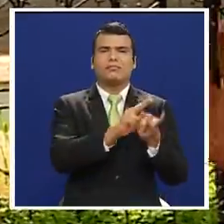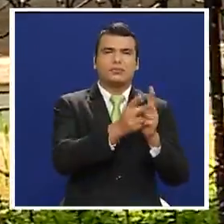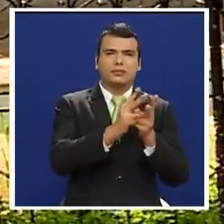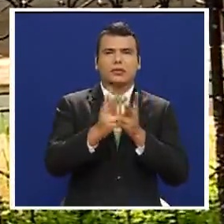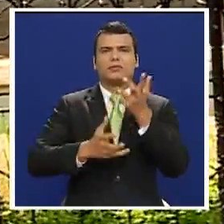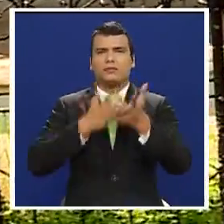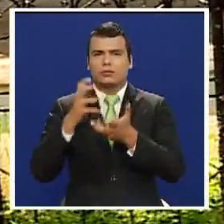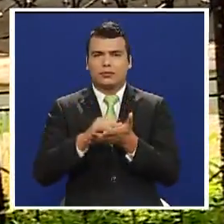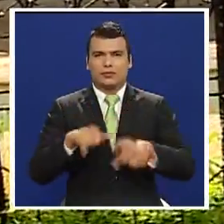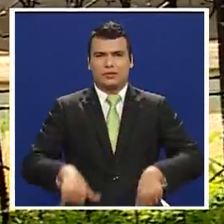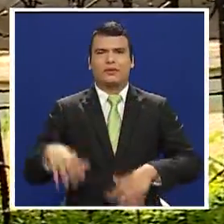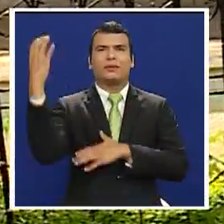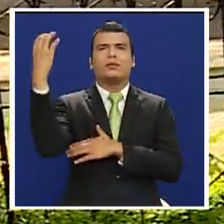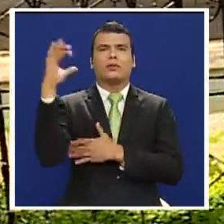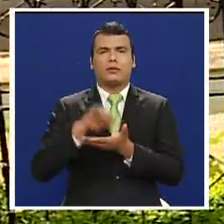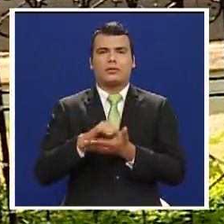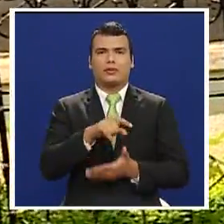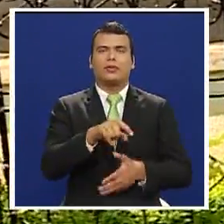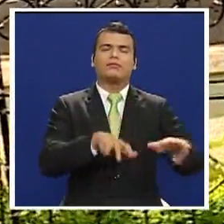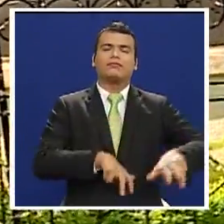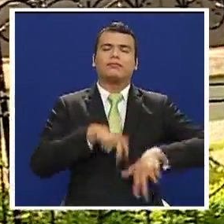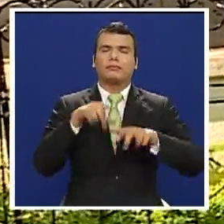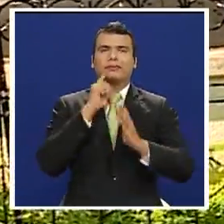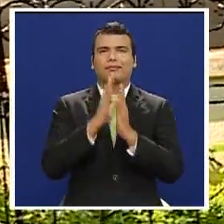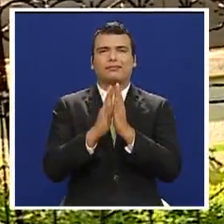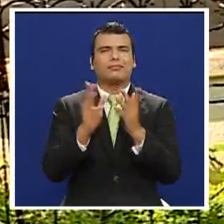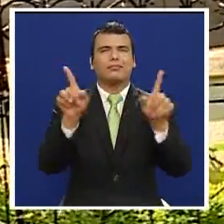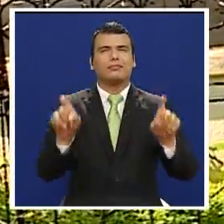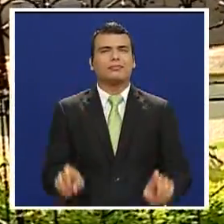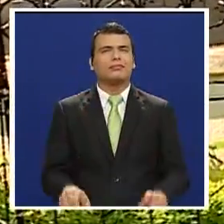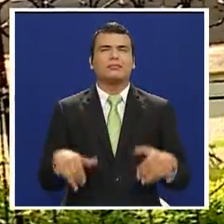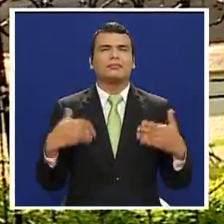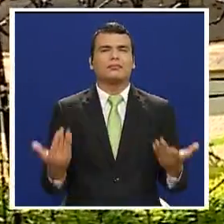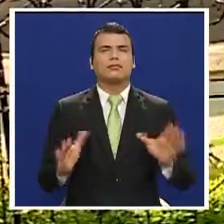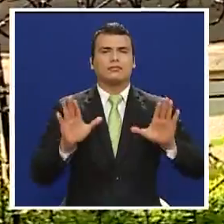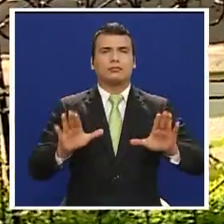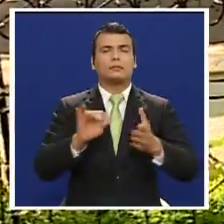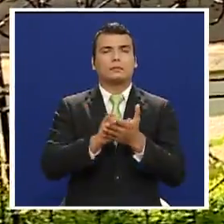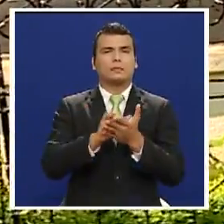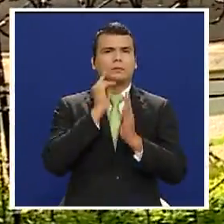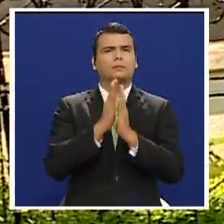y quien hoy trabaja en el rebusque. La historia con Gustavo Andrés González.